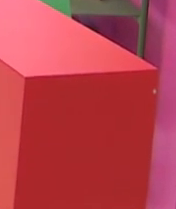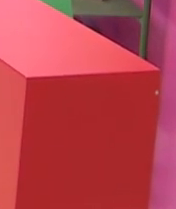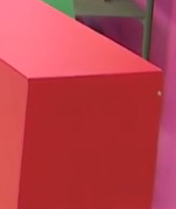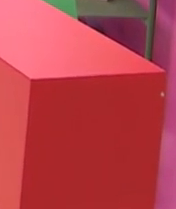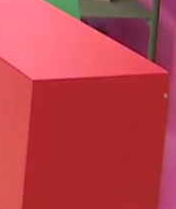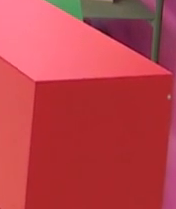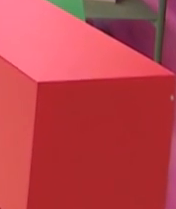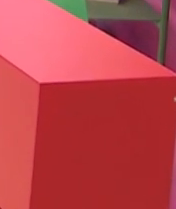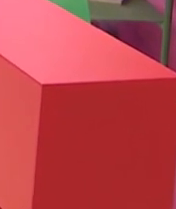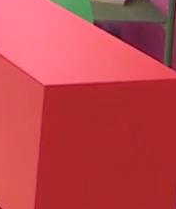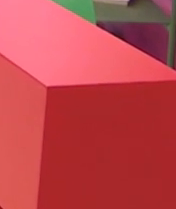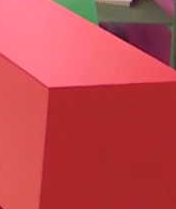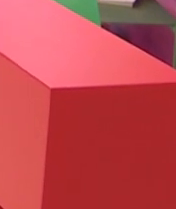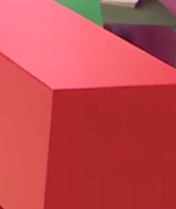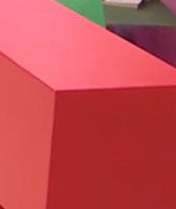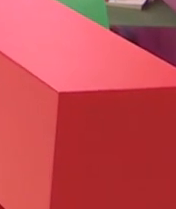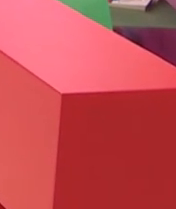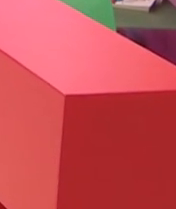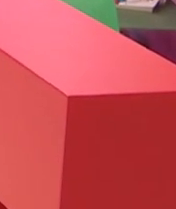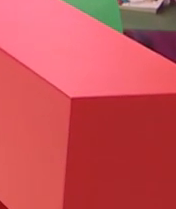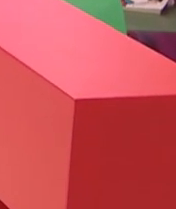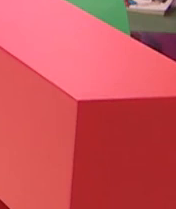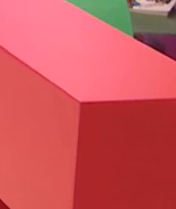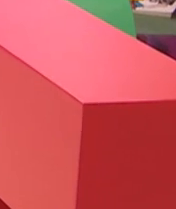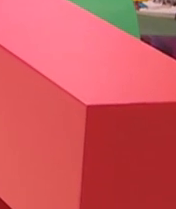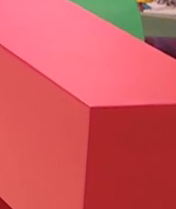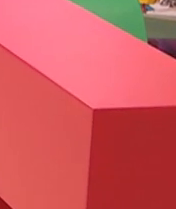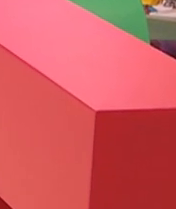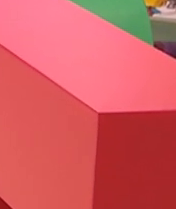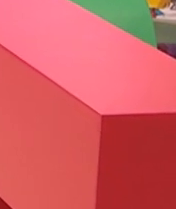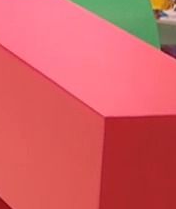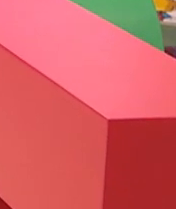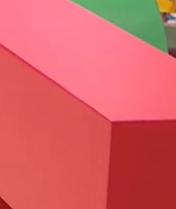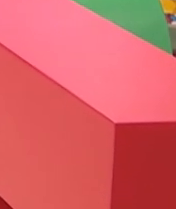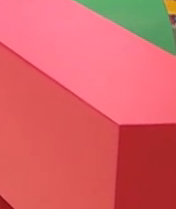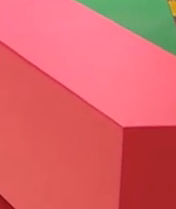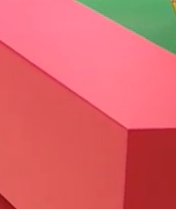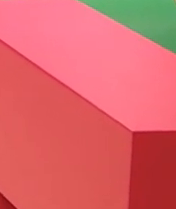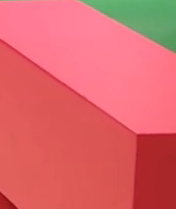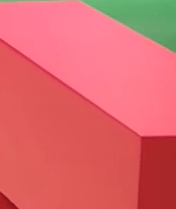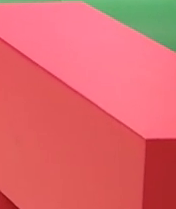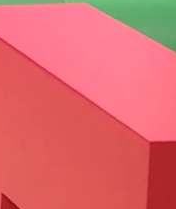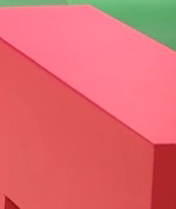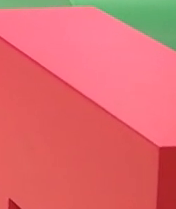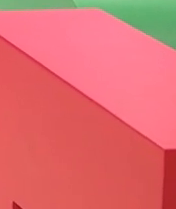Vamos con el último poema, La palabra que sana.